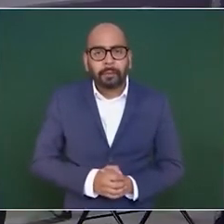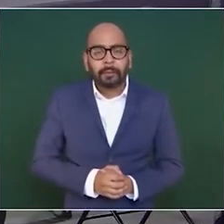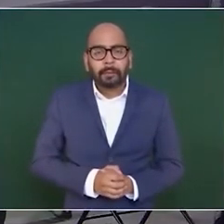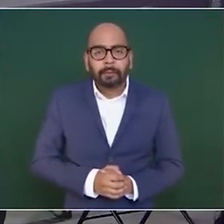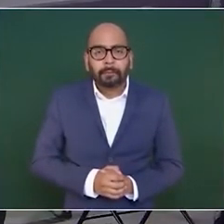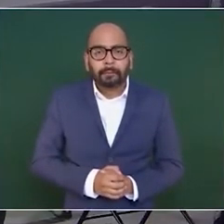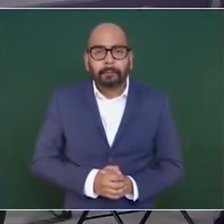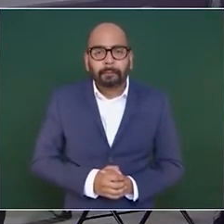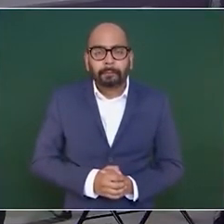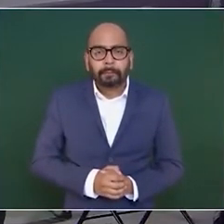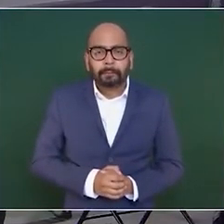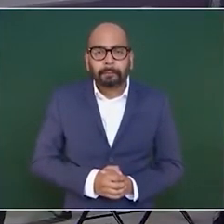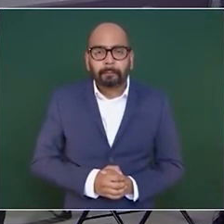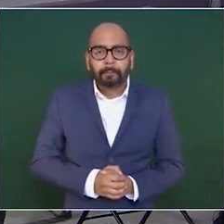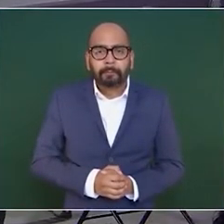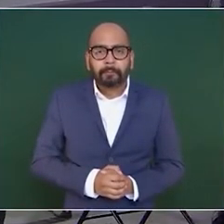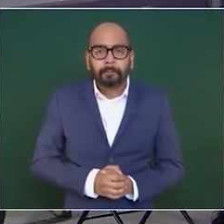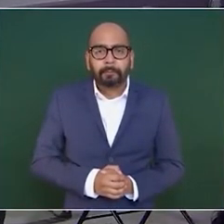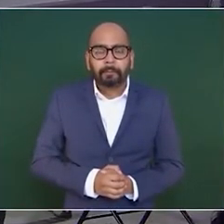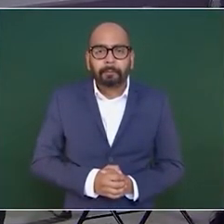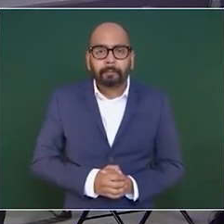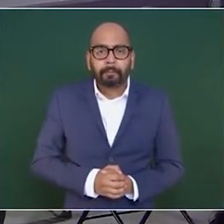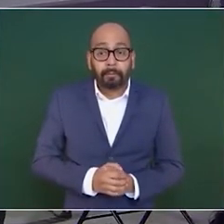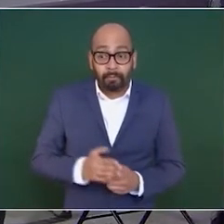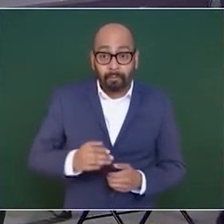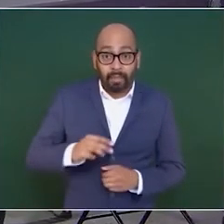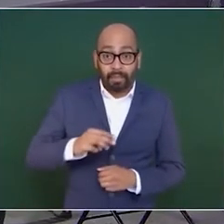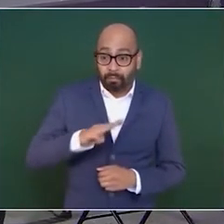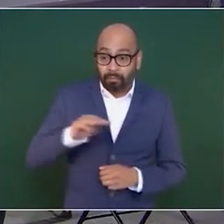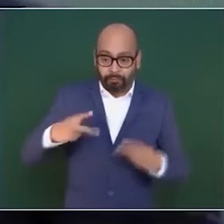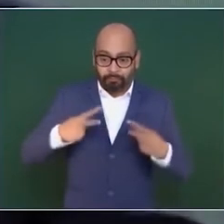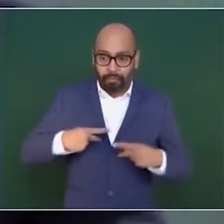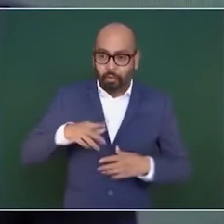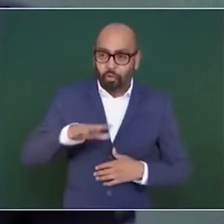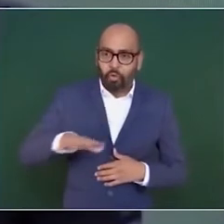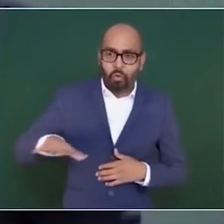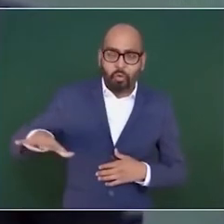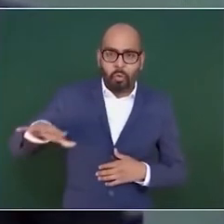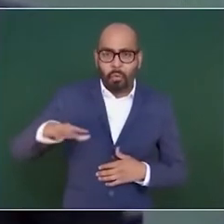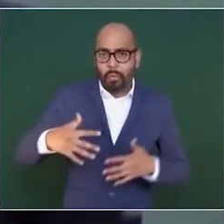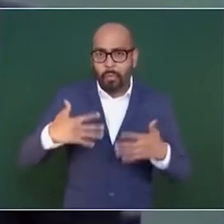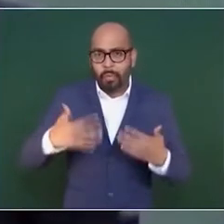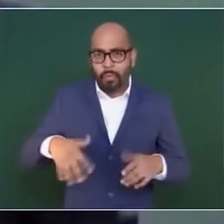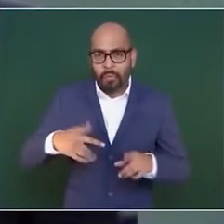Era mucho pueblo para el gobierno que se tenía,